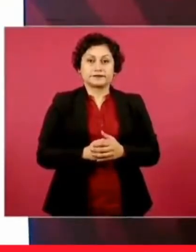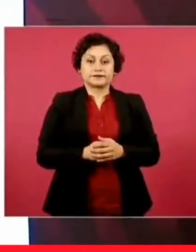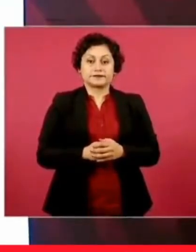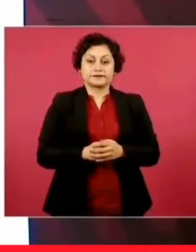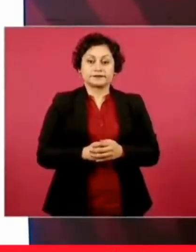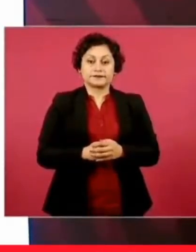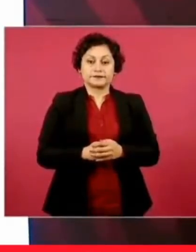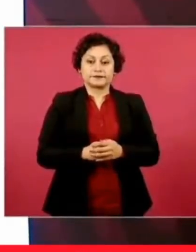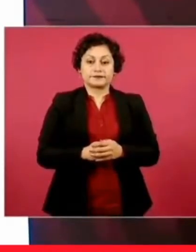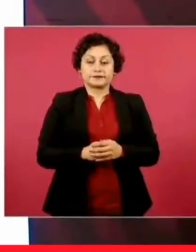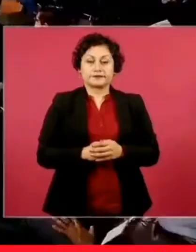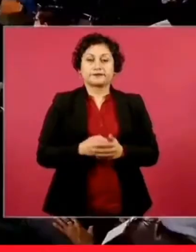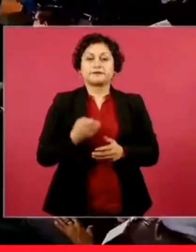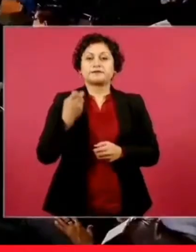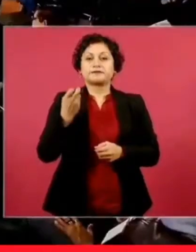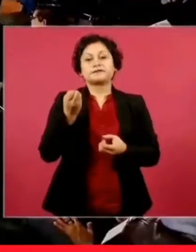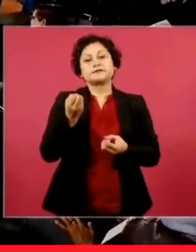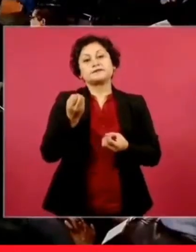¿a quién?